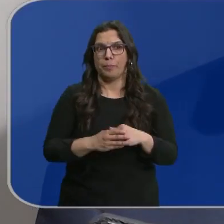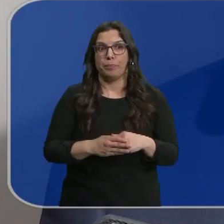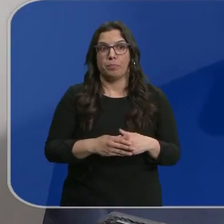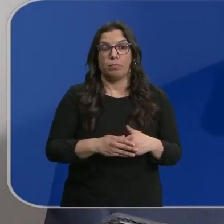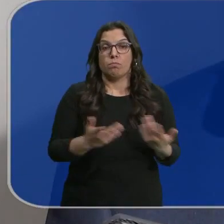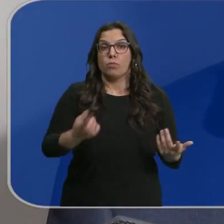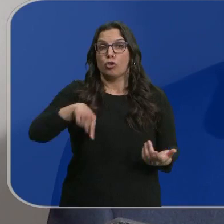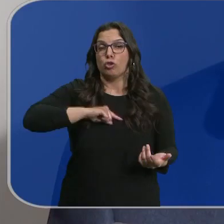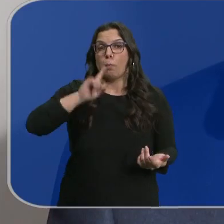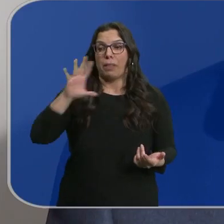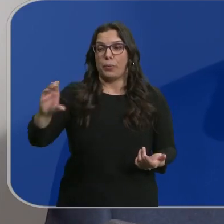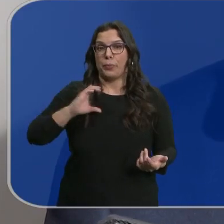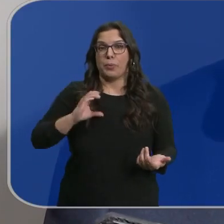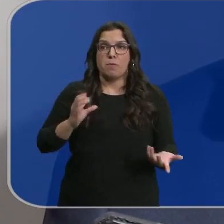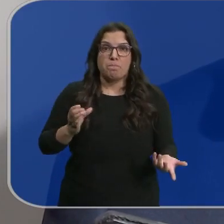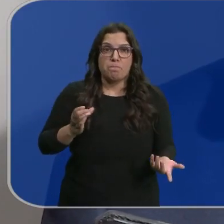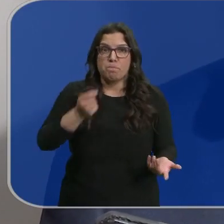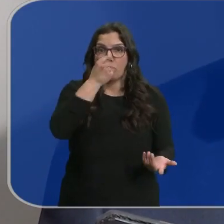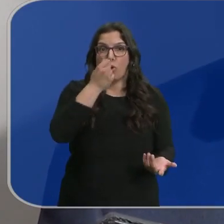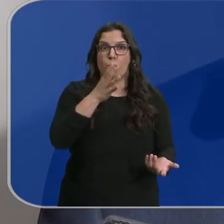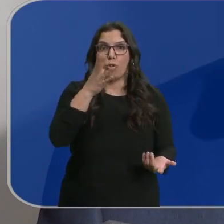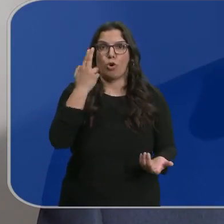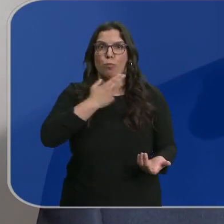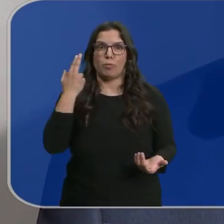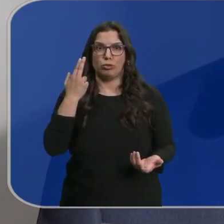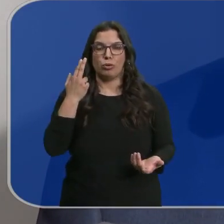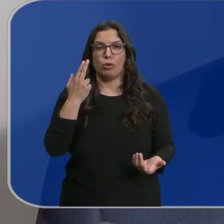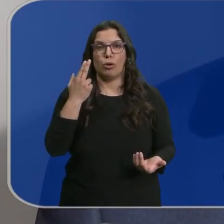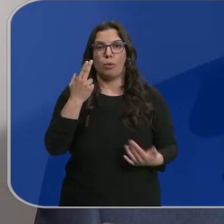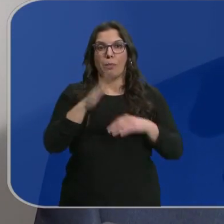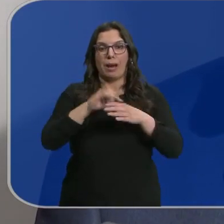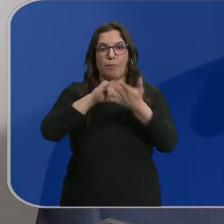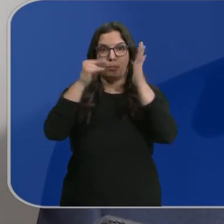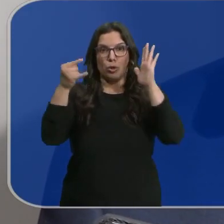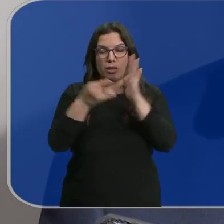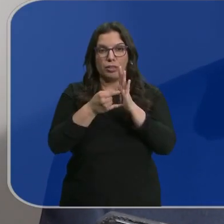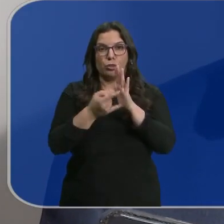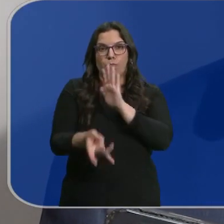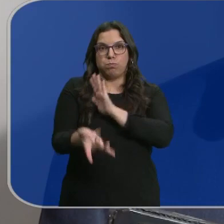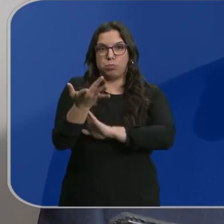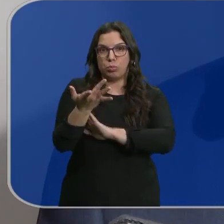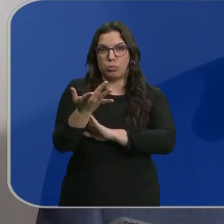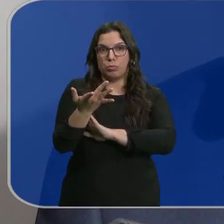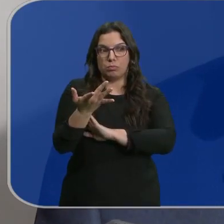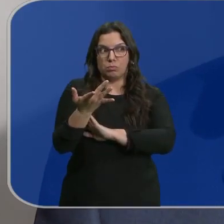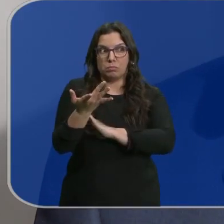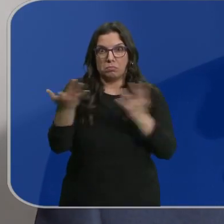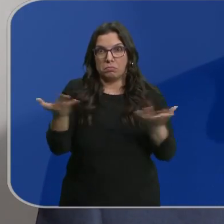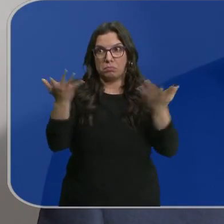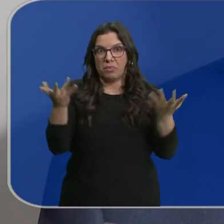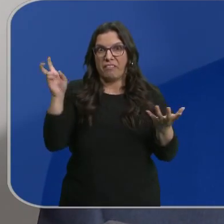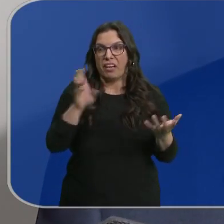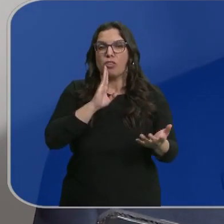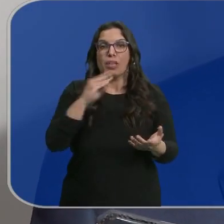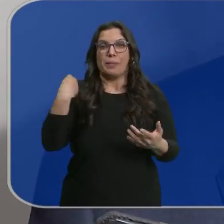Sigue pareciéndonos una cantidad en comparación con lo que se ha comprometido para un proyecto que nace de la nada. Me